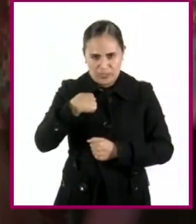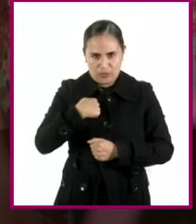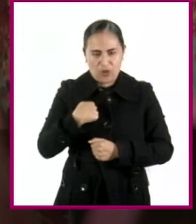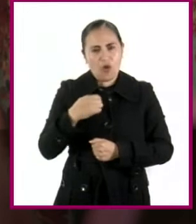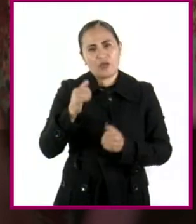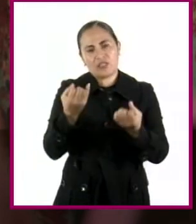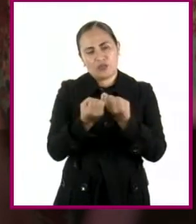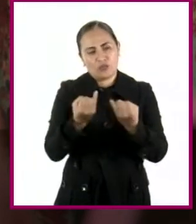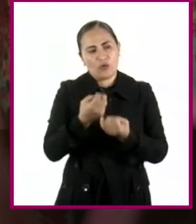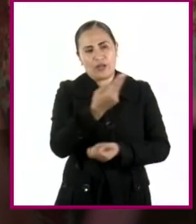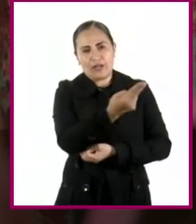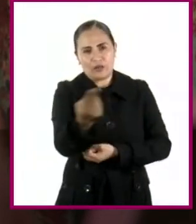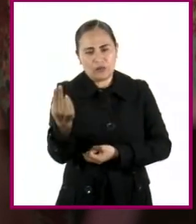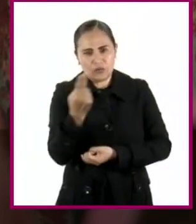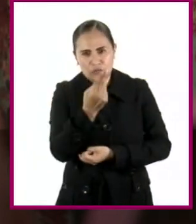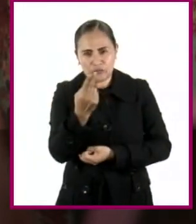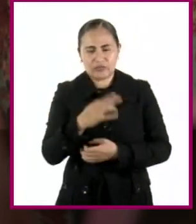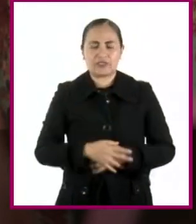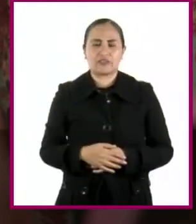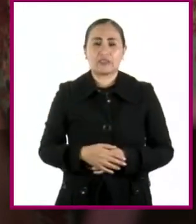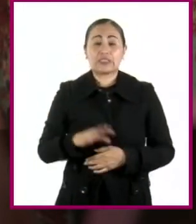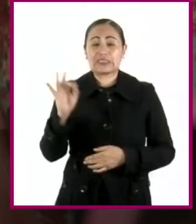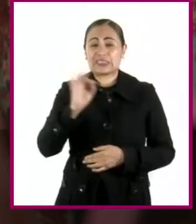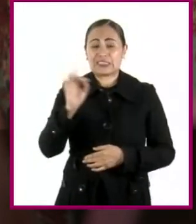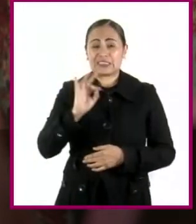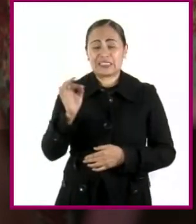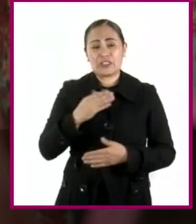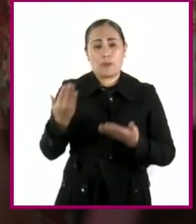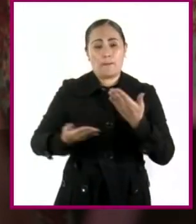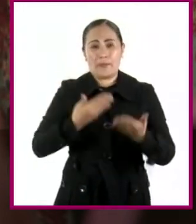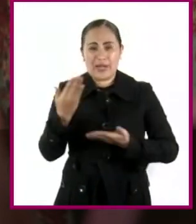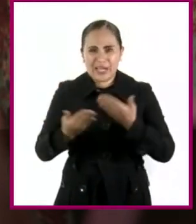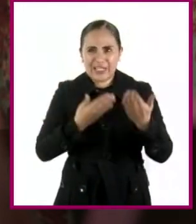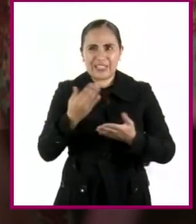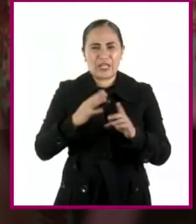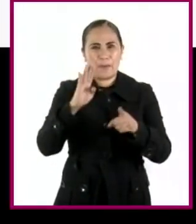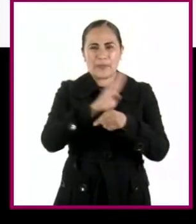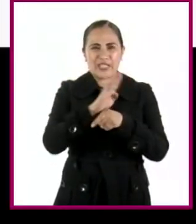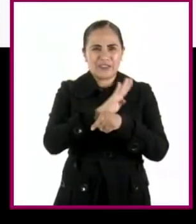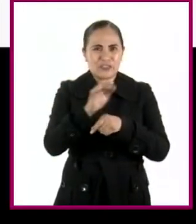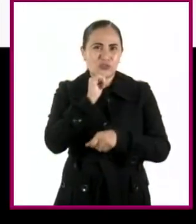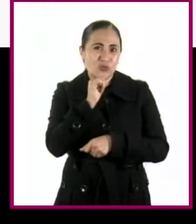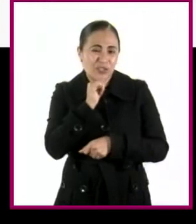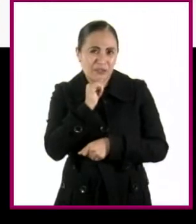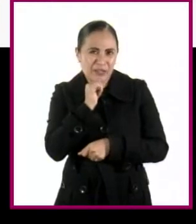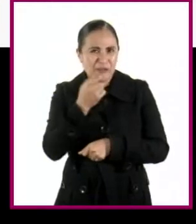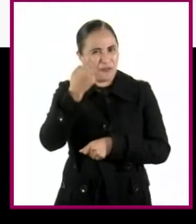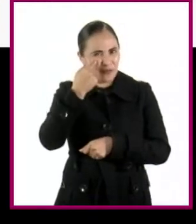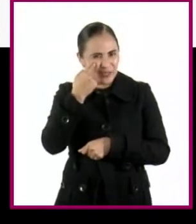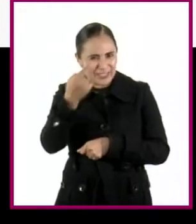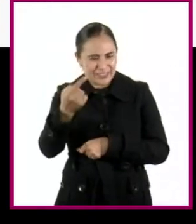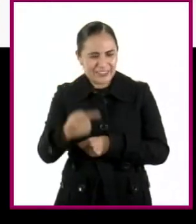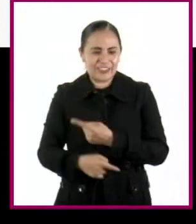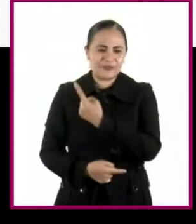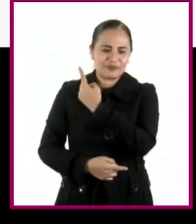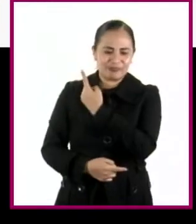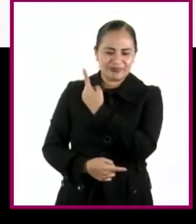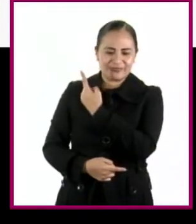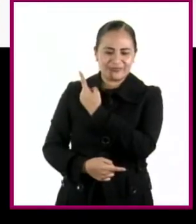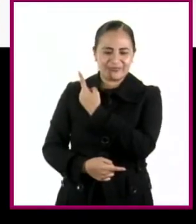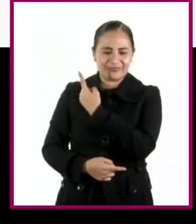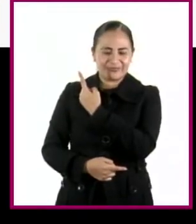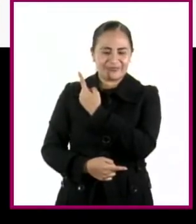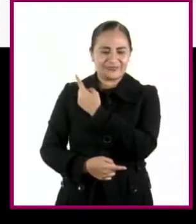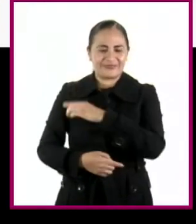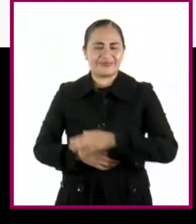no perciben los alcances que tiene la danza en nosotros, creo que podré ayudar la cápsula. Lo que siempre quisiste saber, pero